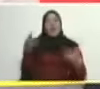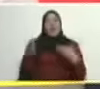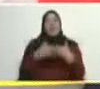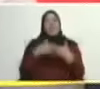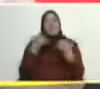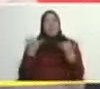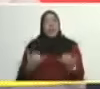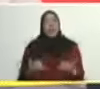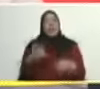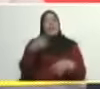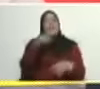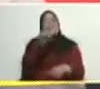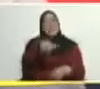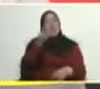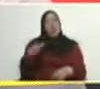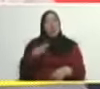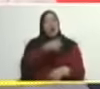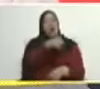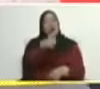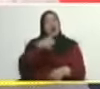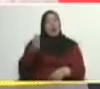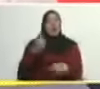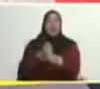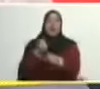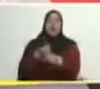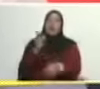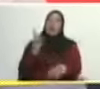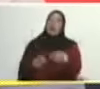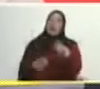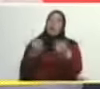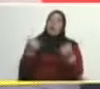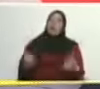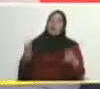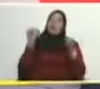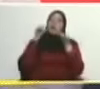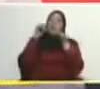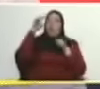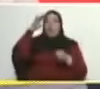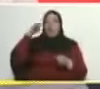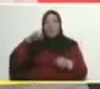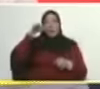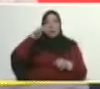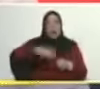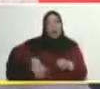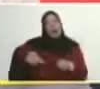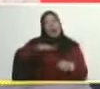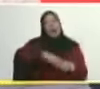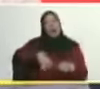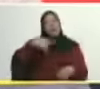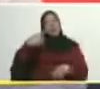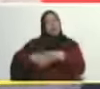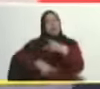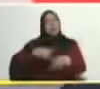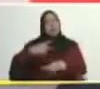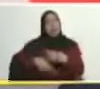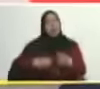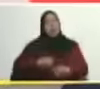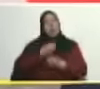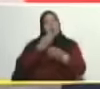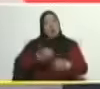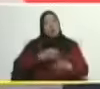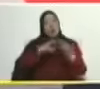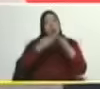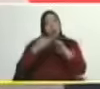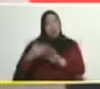tierra habitada en campo de entrenamiento de un ejército sanguinario. El Consejo de Seguridad de Naciones